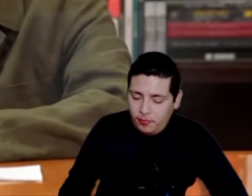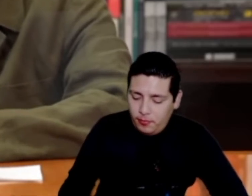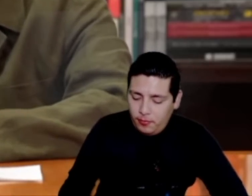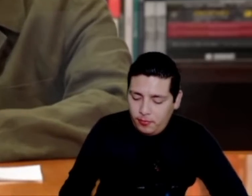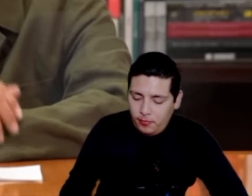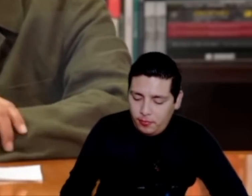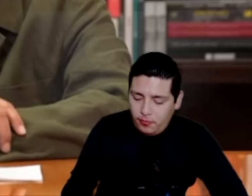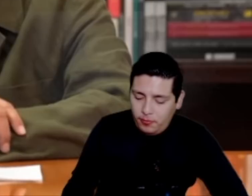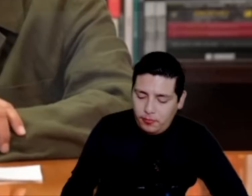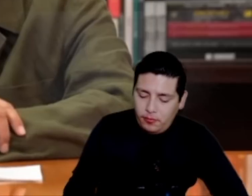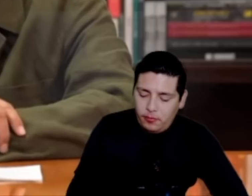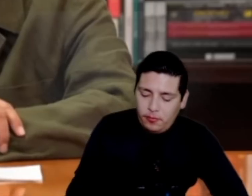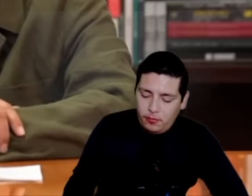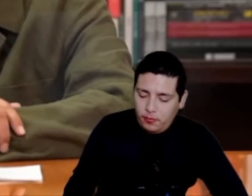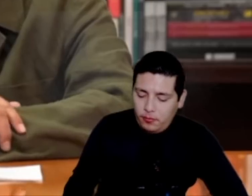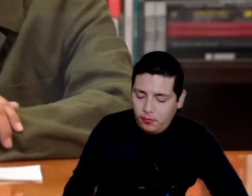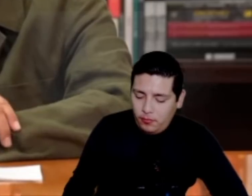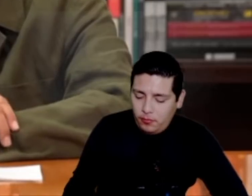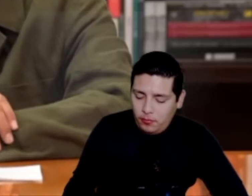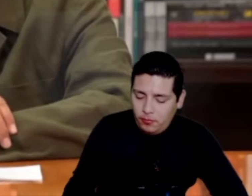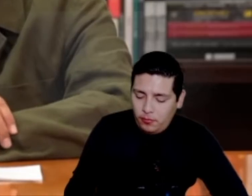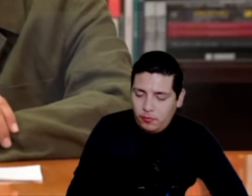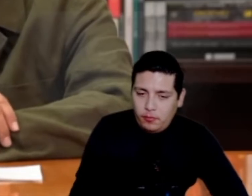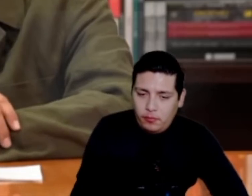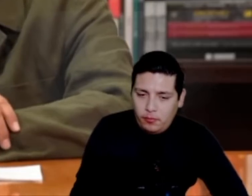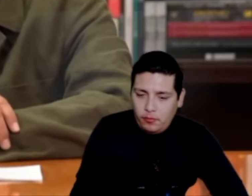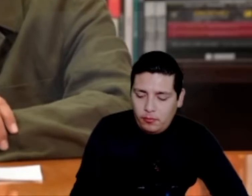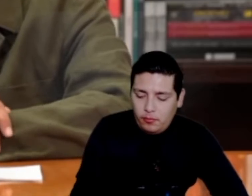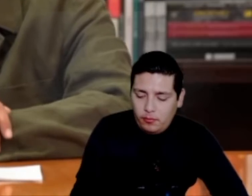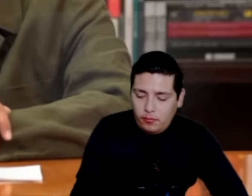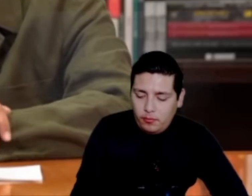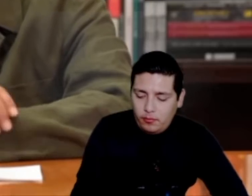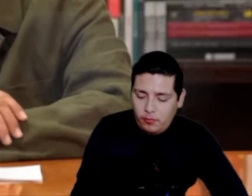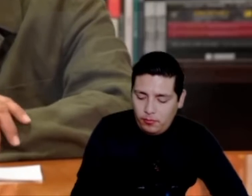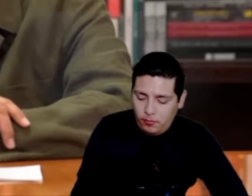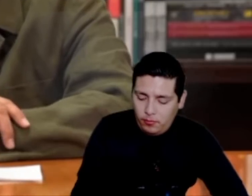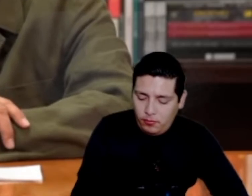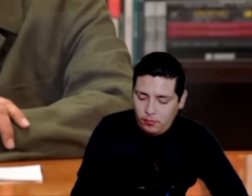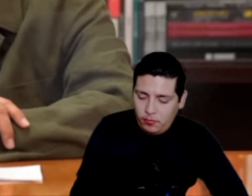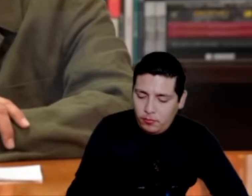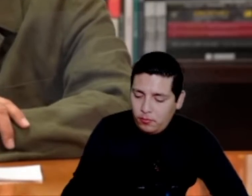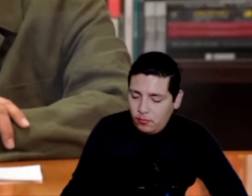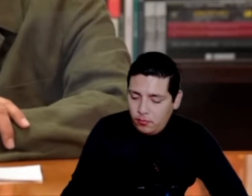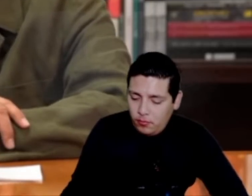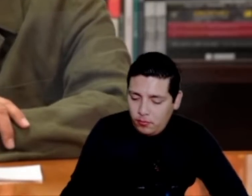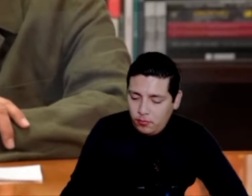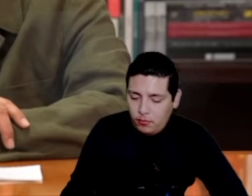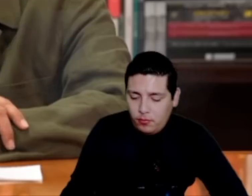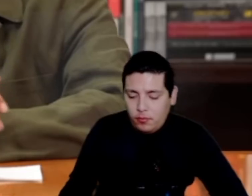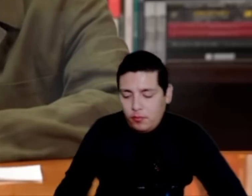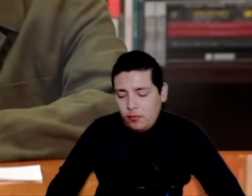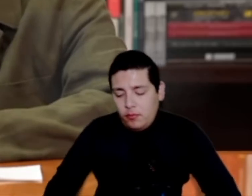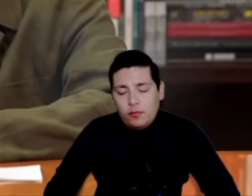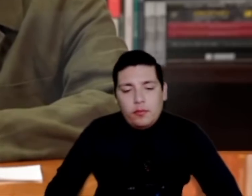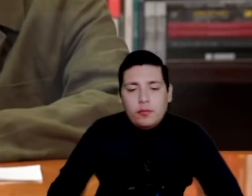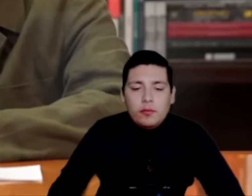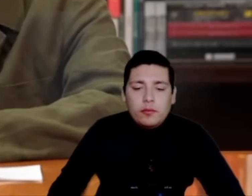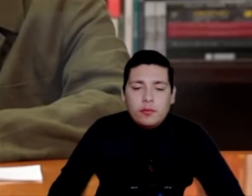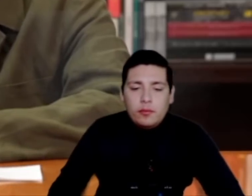No puedo gobernar un país en un proceso de transformación, no puedo actuar por responsabilidad.